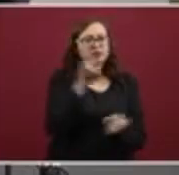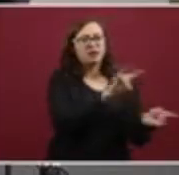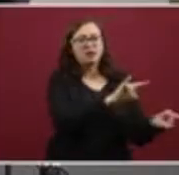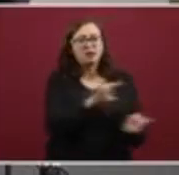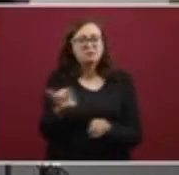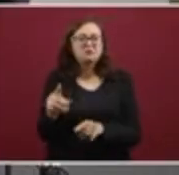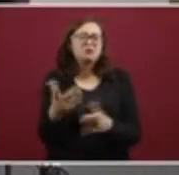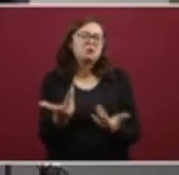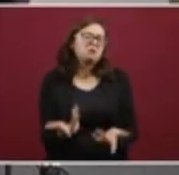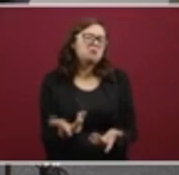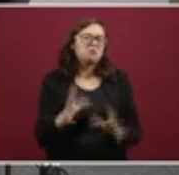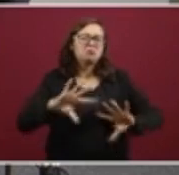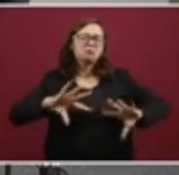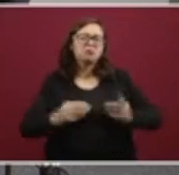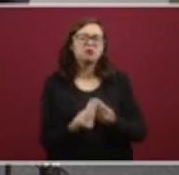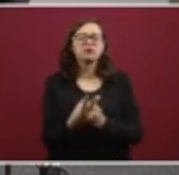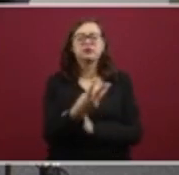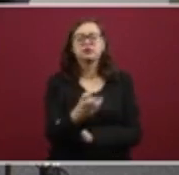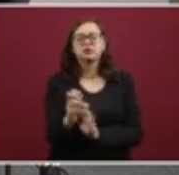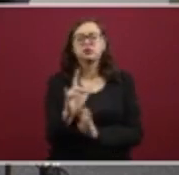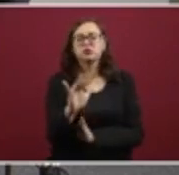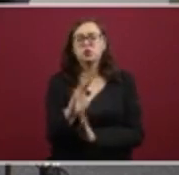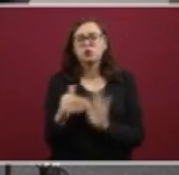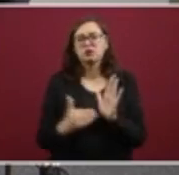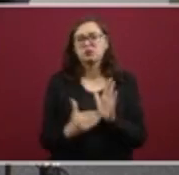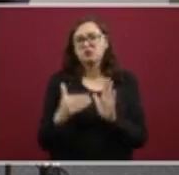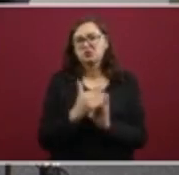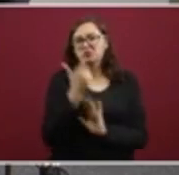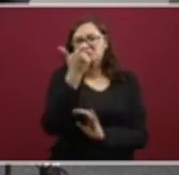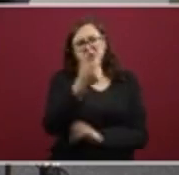350 millones de pesos. Ahí está el hospital